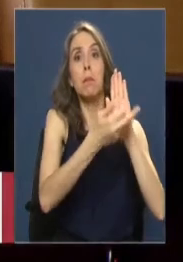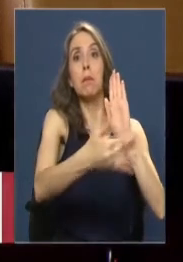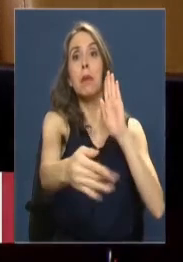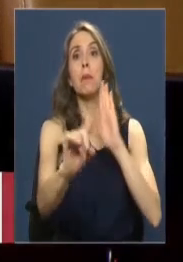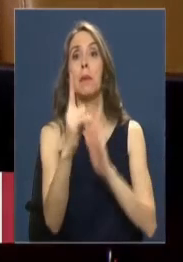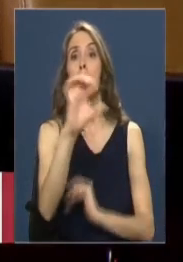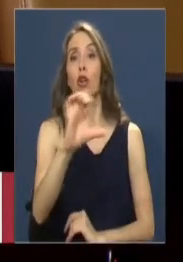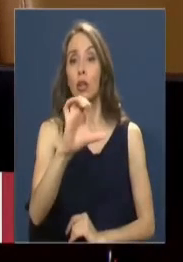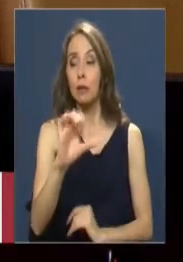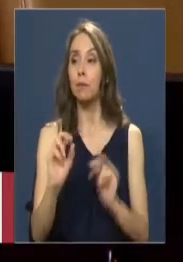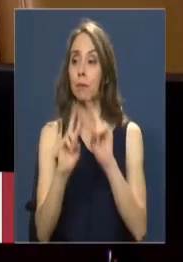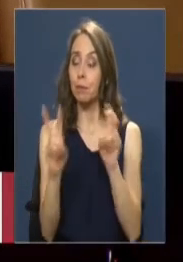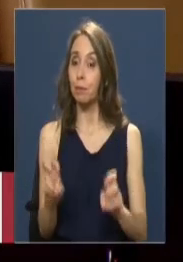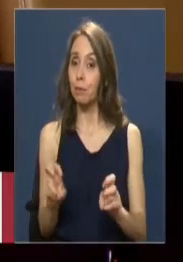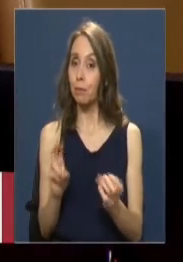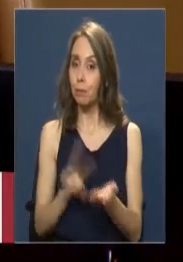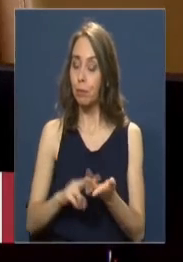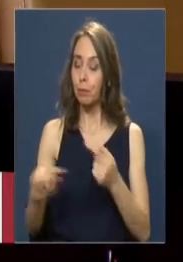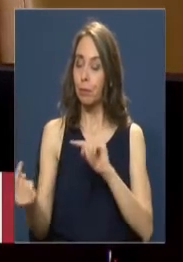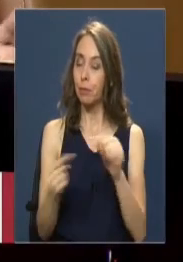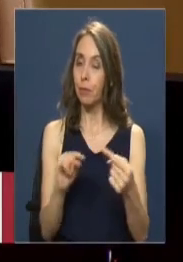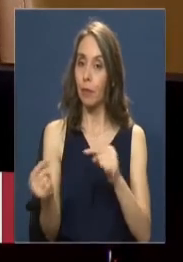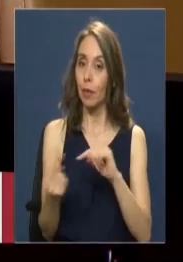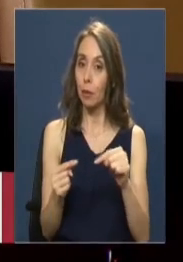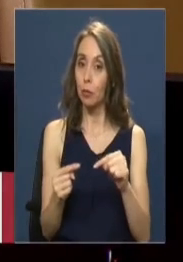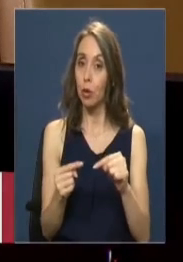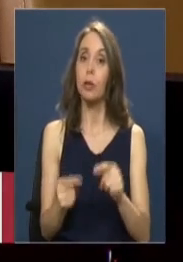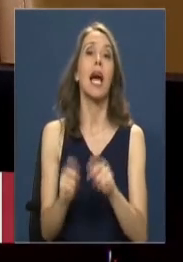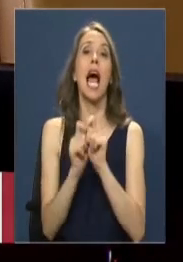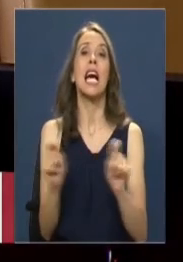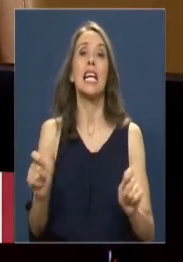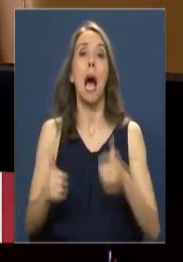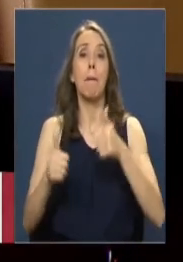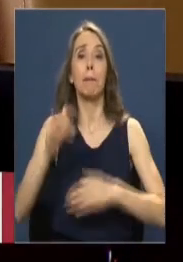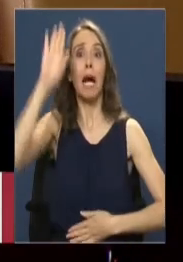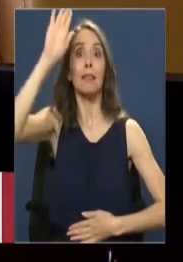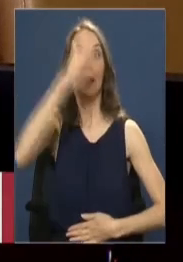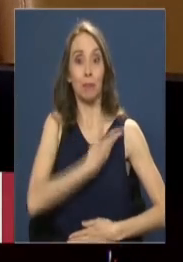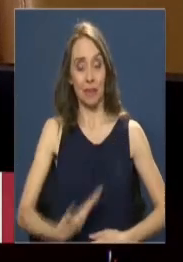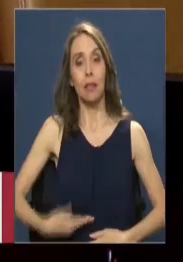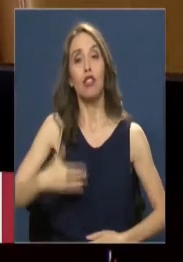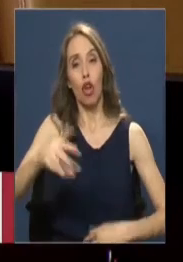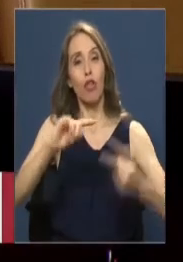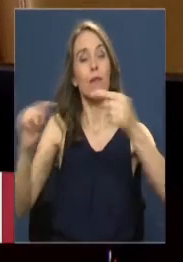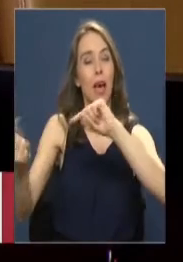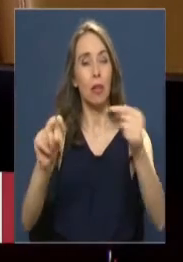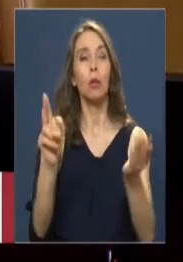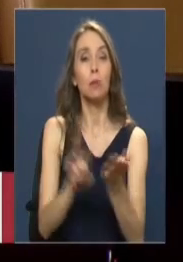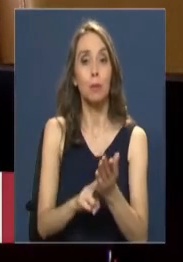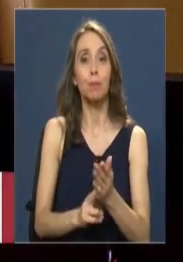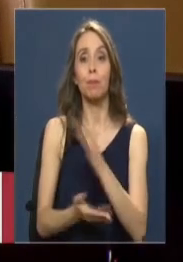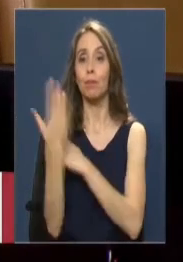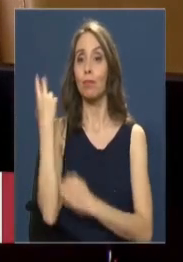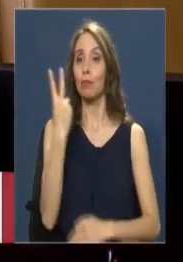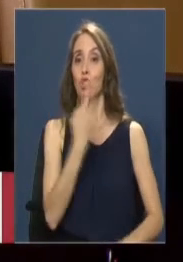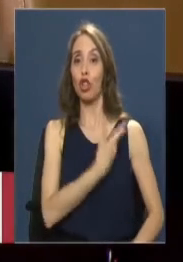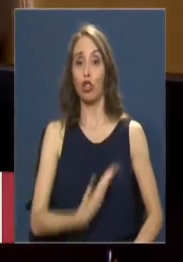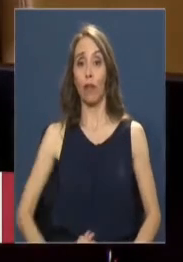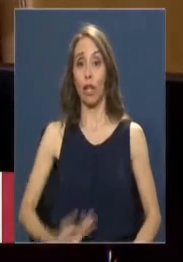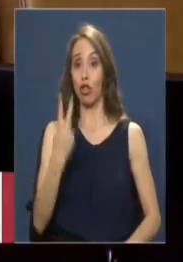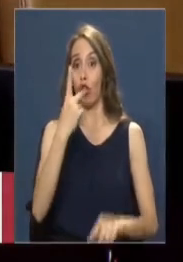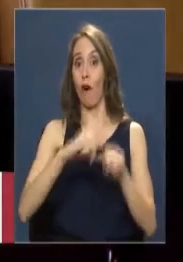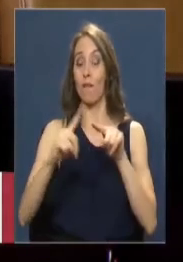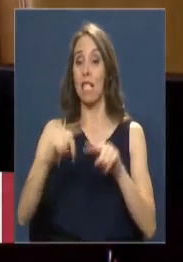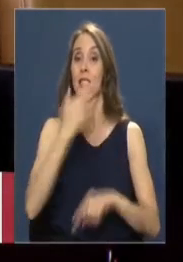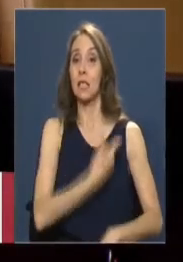seguirá siendo discutida con certeza en la campaña presidencial. Y después de lo ocurrido en los dos gobiernos de Piñera,